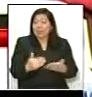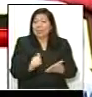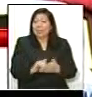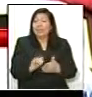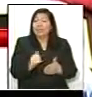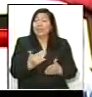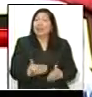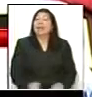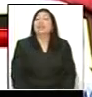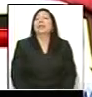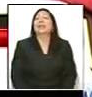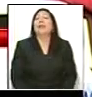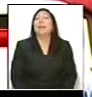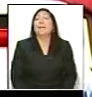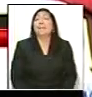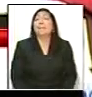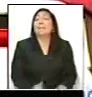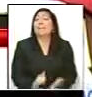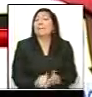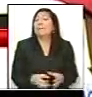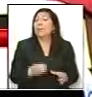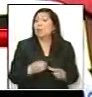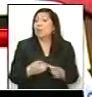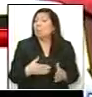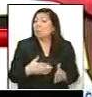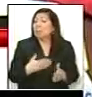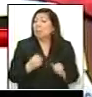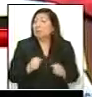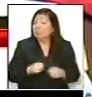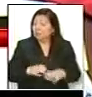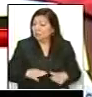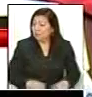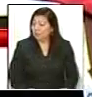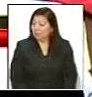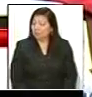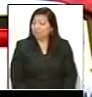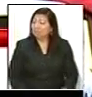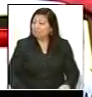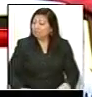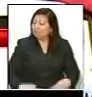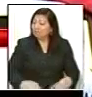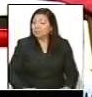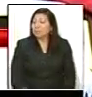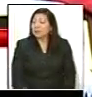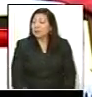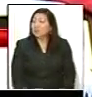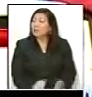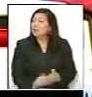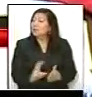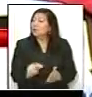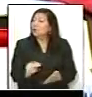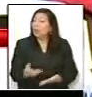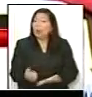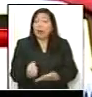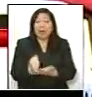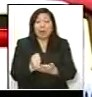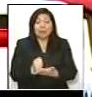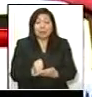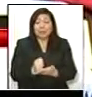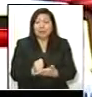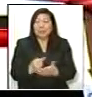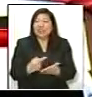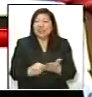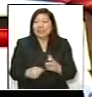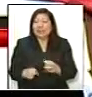hay, de tal manera que la comunicación pueda fluir y evitemos discrepancias que no ayudan a avanzar en la toma